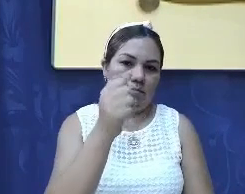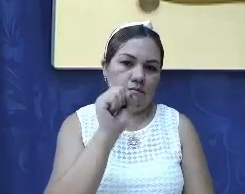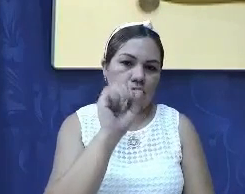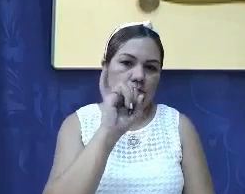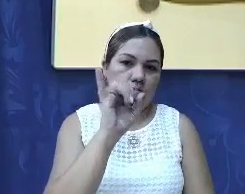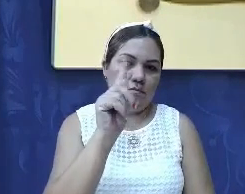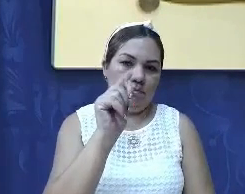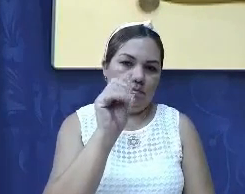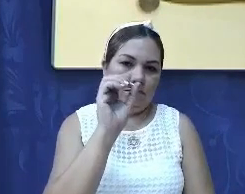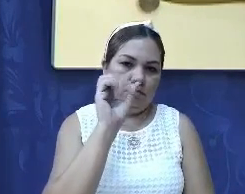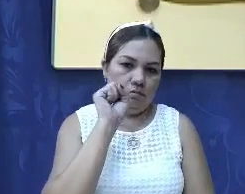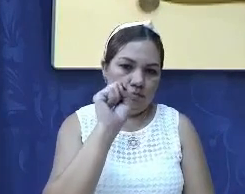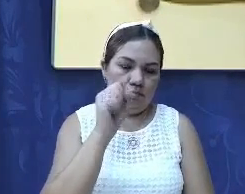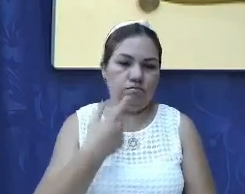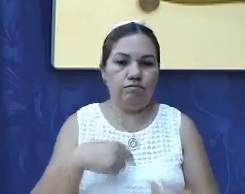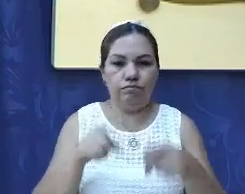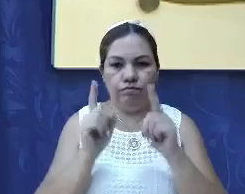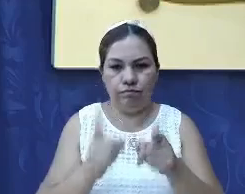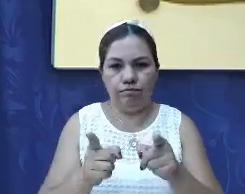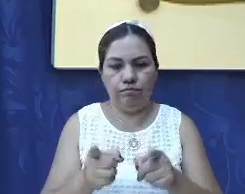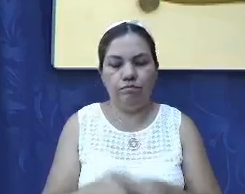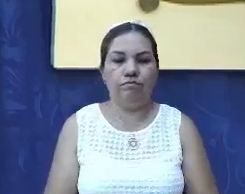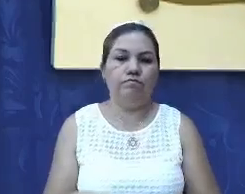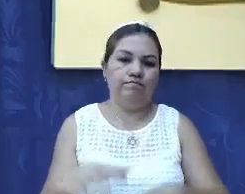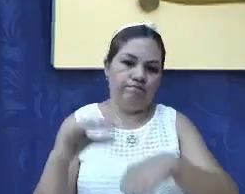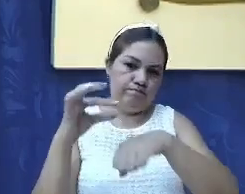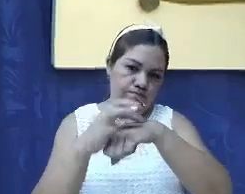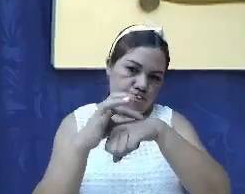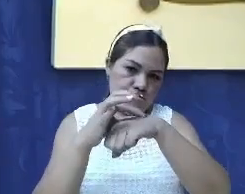Son como parásitos. Ellos se adhieren.